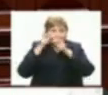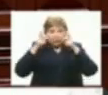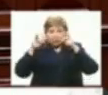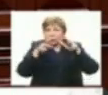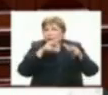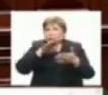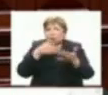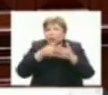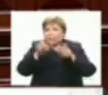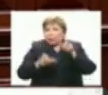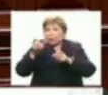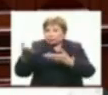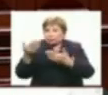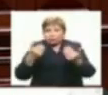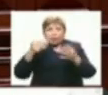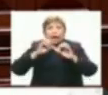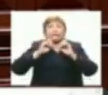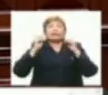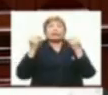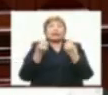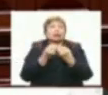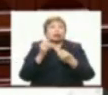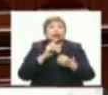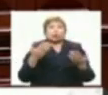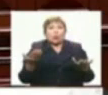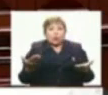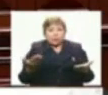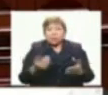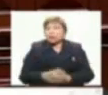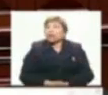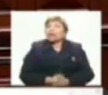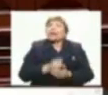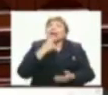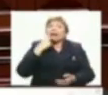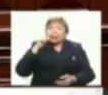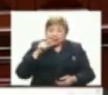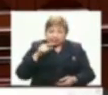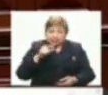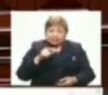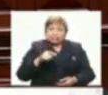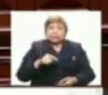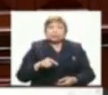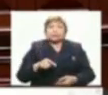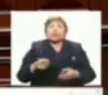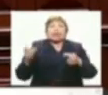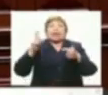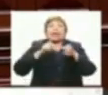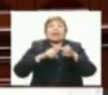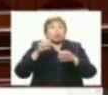convocar a toda la población a conformarlas donde no existen, estas e incluirlas en el